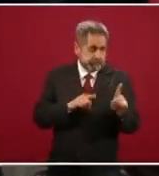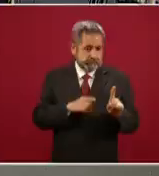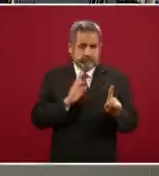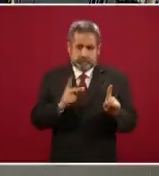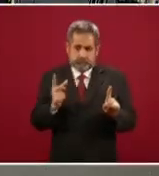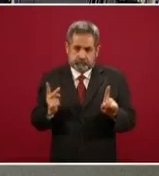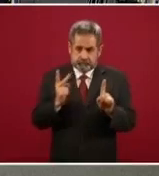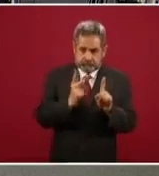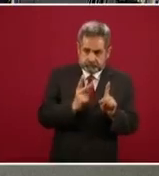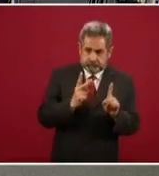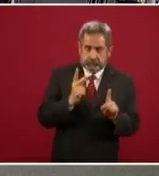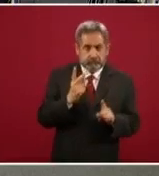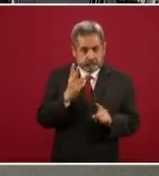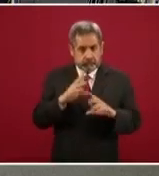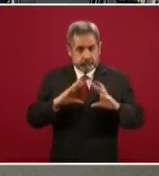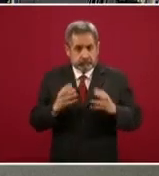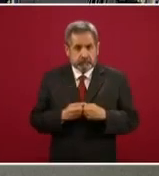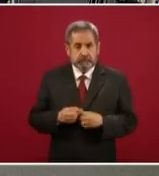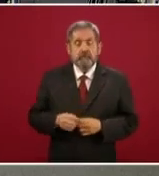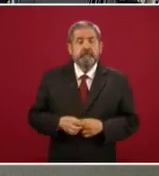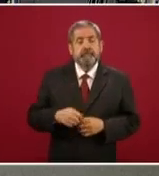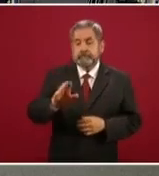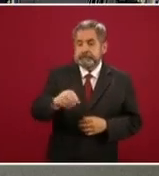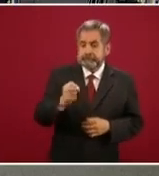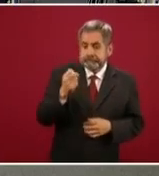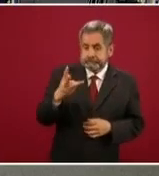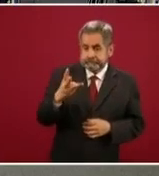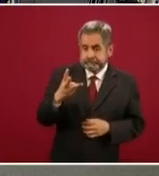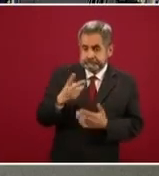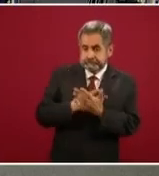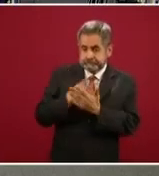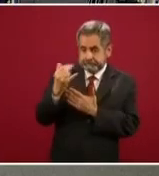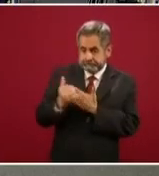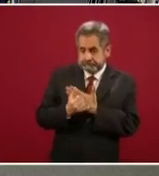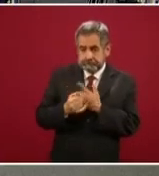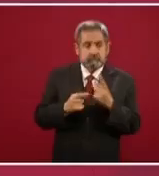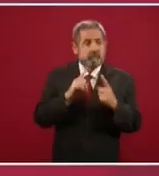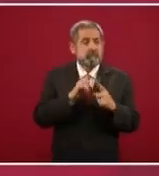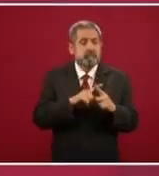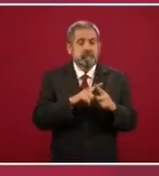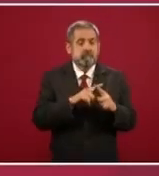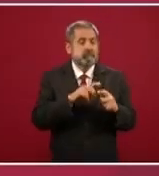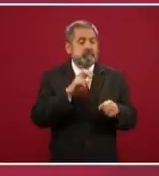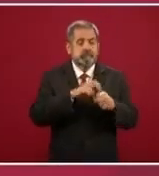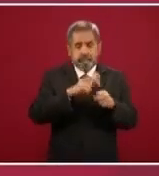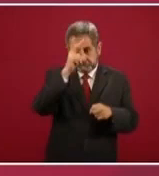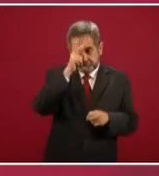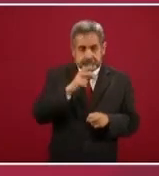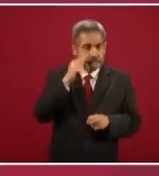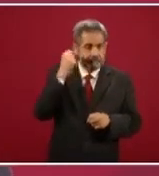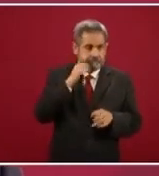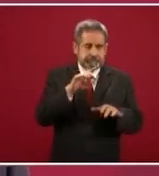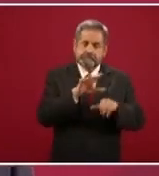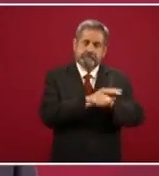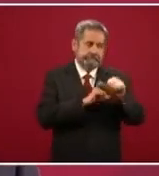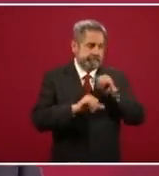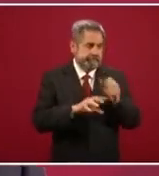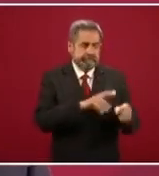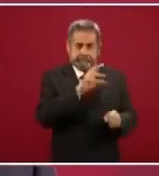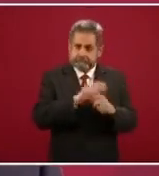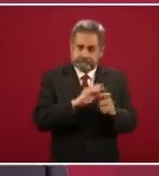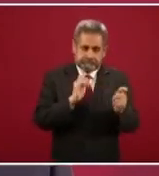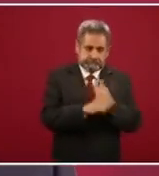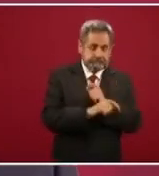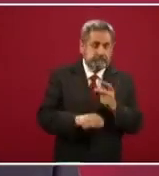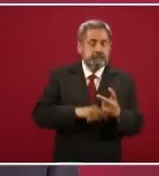menciono, sí, en este año por parte del ISSSTE. Son 3 proyectos, que uno es sustitución en Villahermosa, Tabasco, otro es sustitución